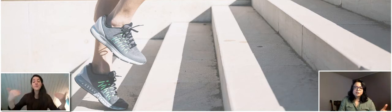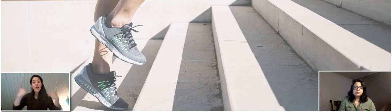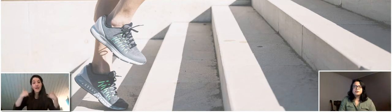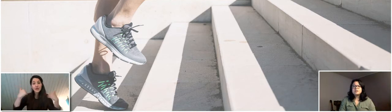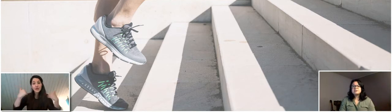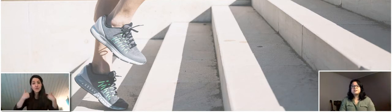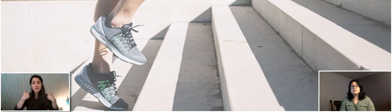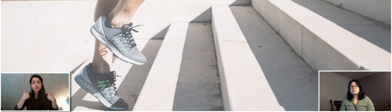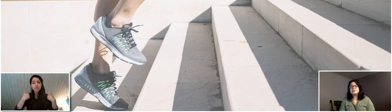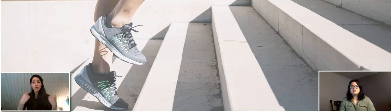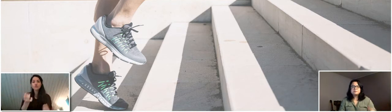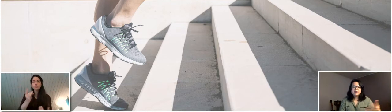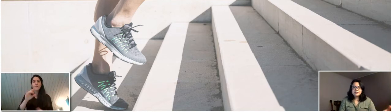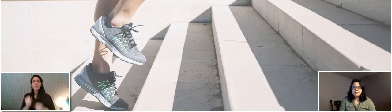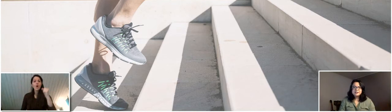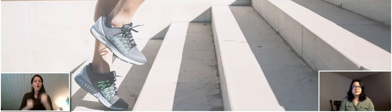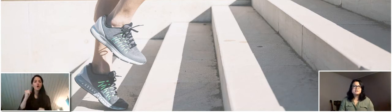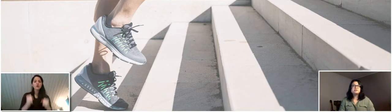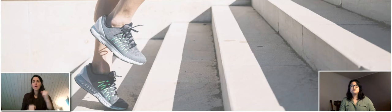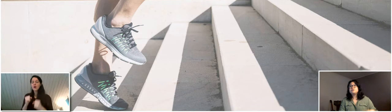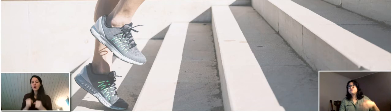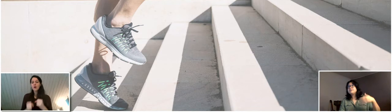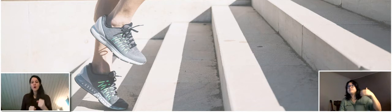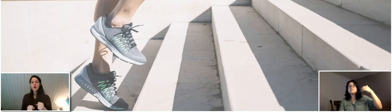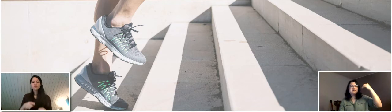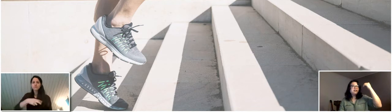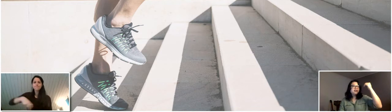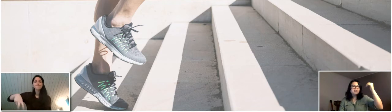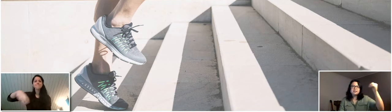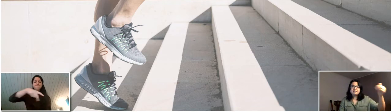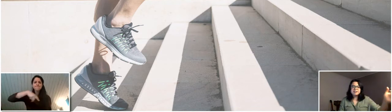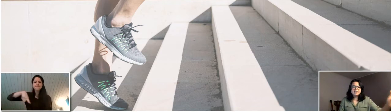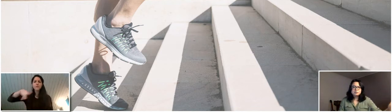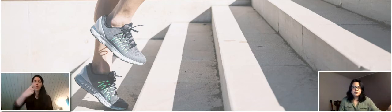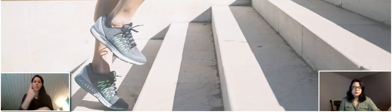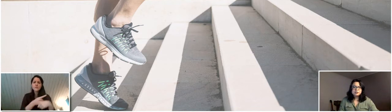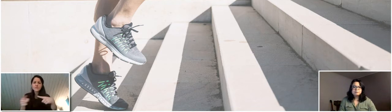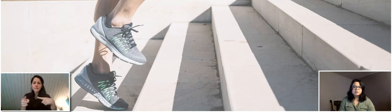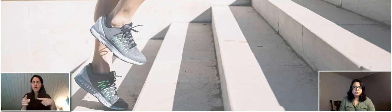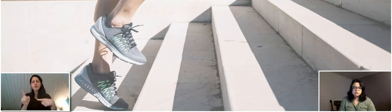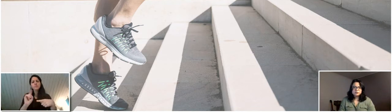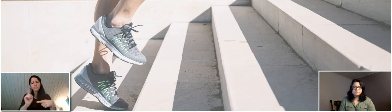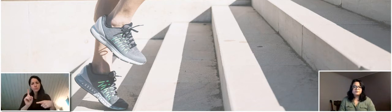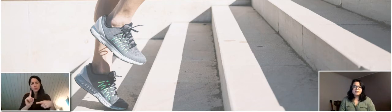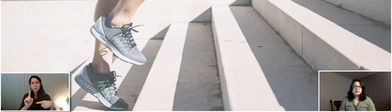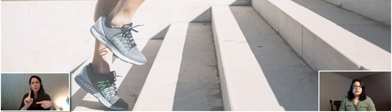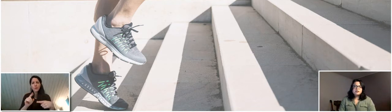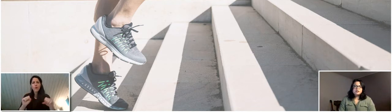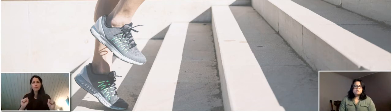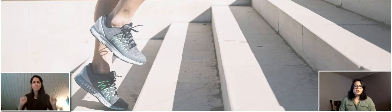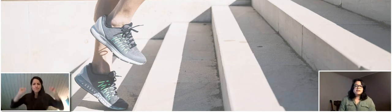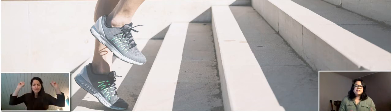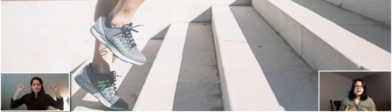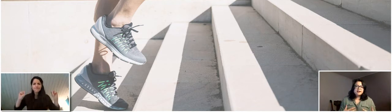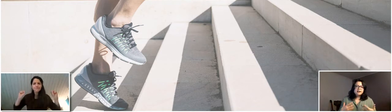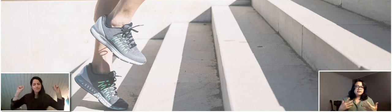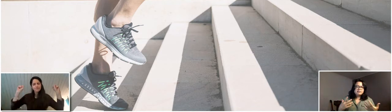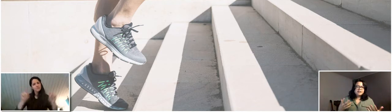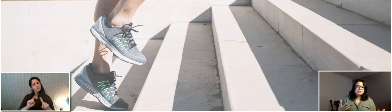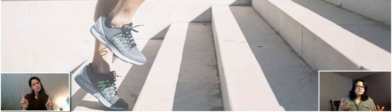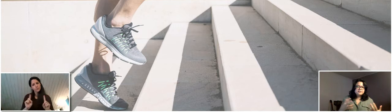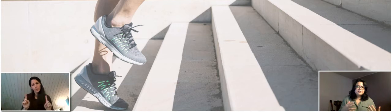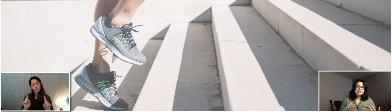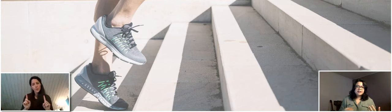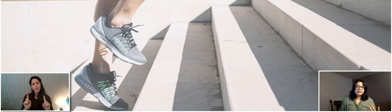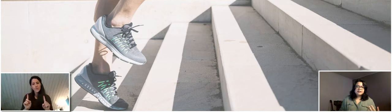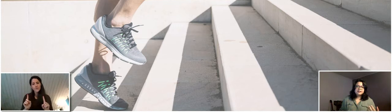3 maratones en una semana, el ejercicio no es levantar un montón de peso, no, no. Cualquier